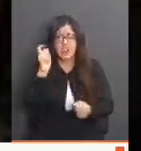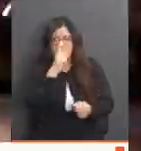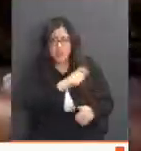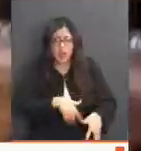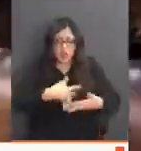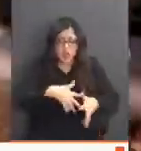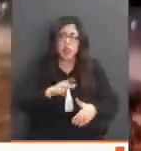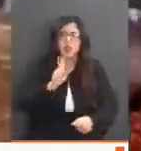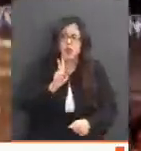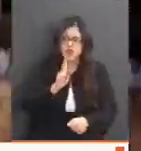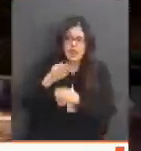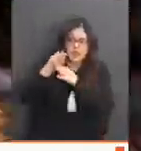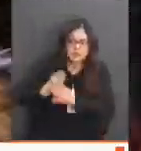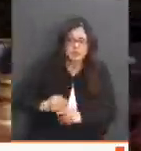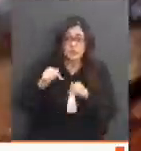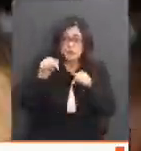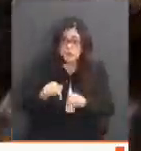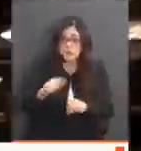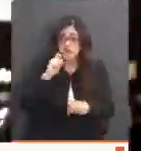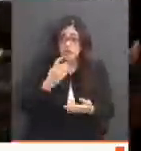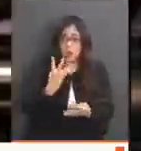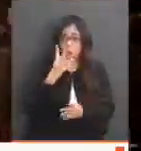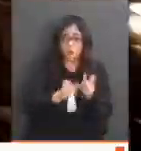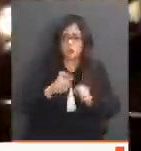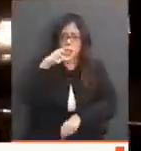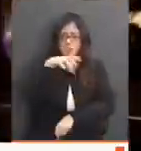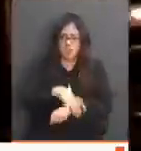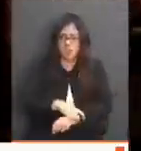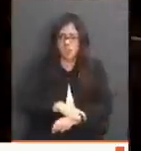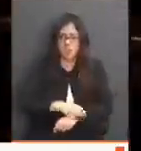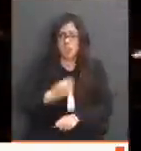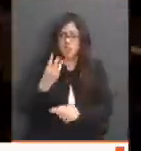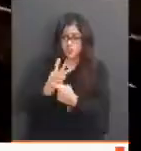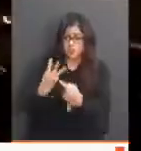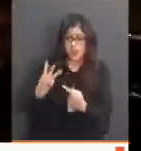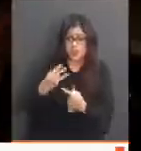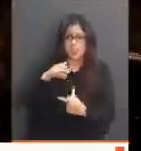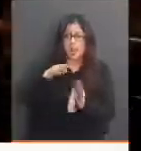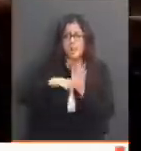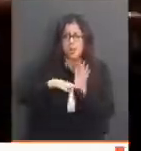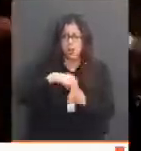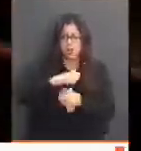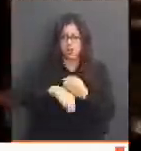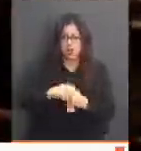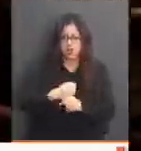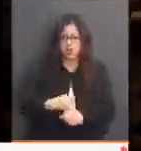las que en esta oportunidad terminaron con 4 detenidos, 3 de ellos menores de edad.